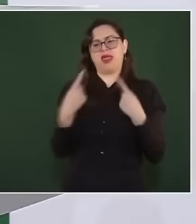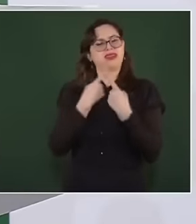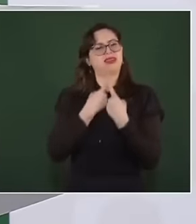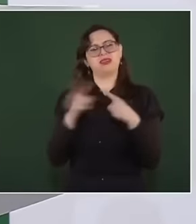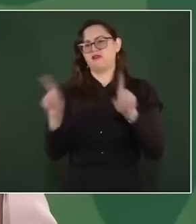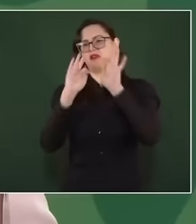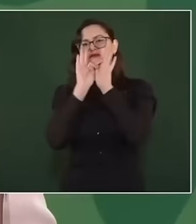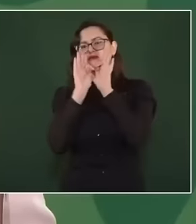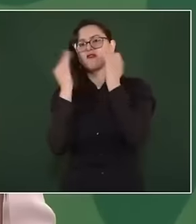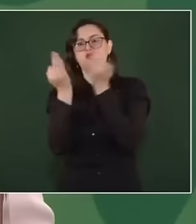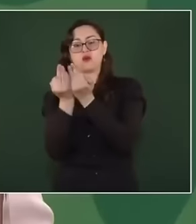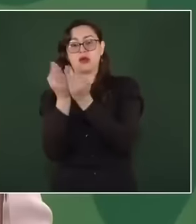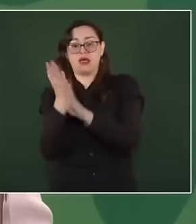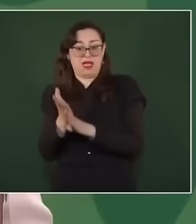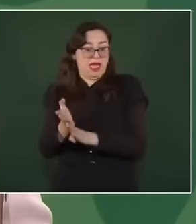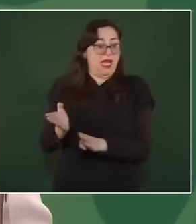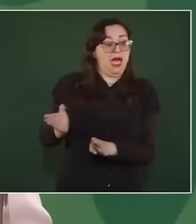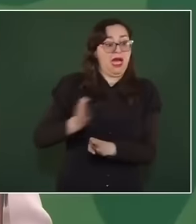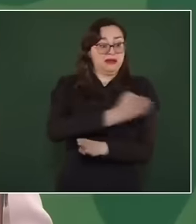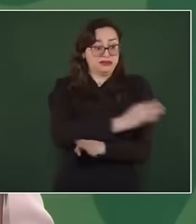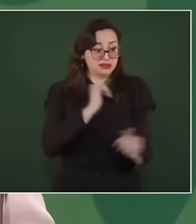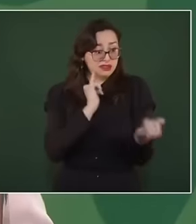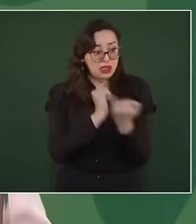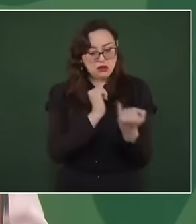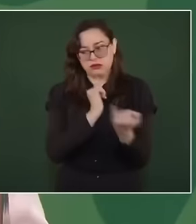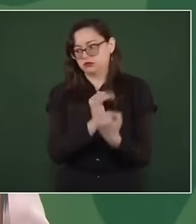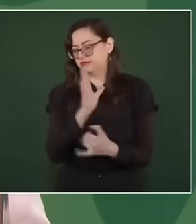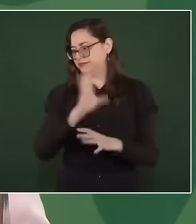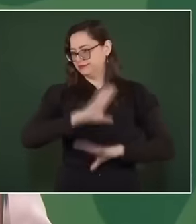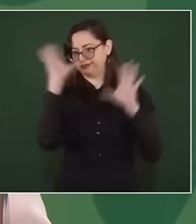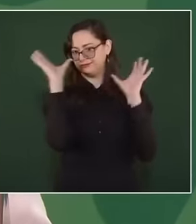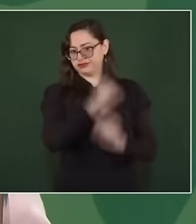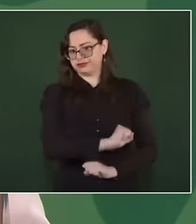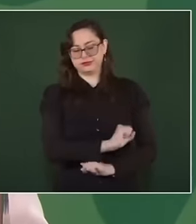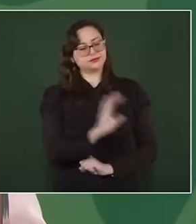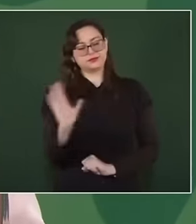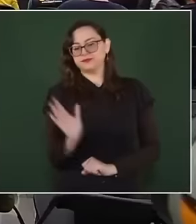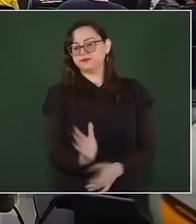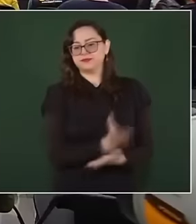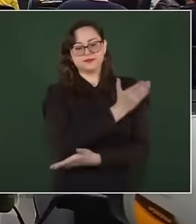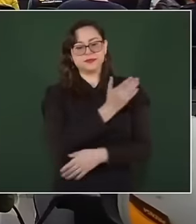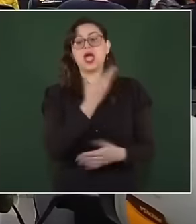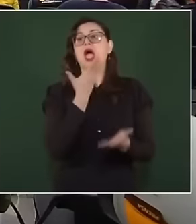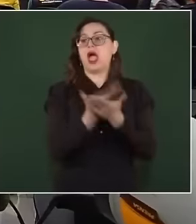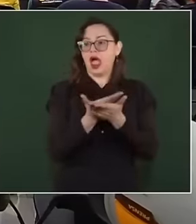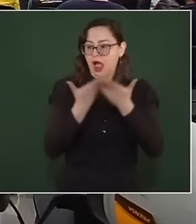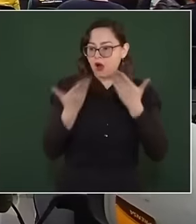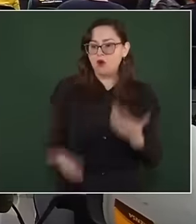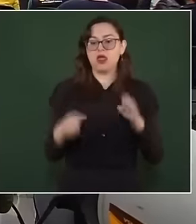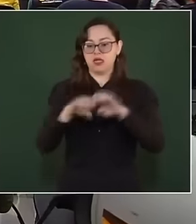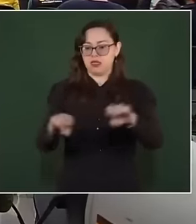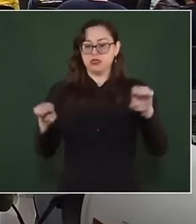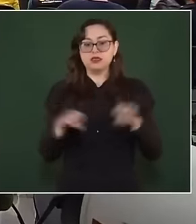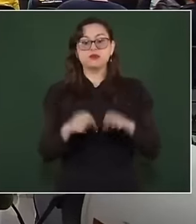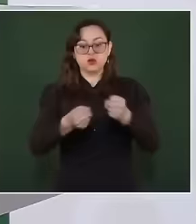estado mexicano estos tiempos quedaron atrás ahora encabezado por el presidente hay un gabinete de